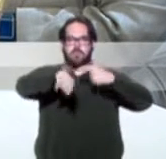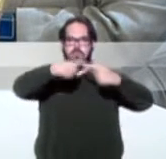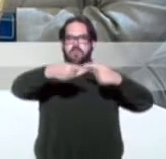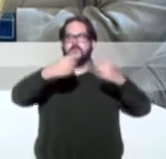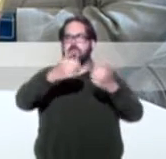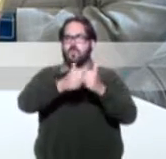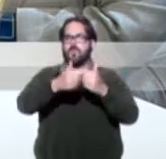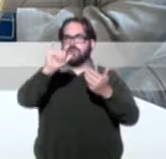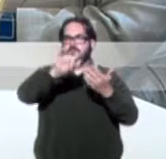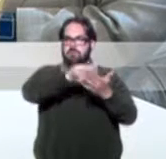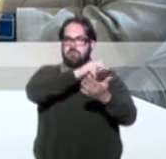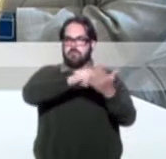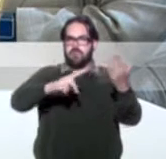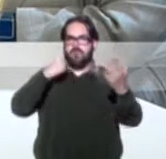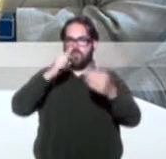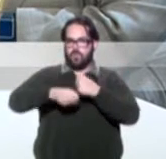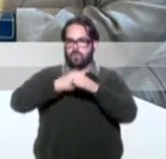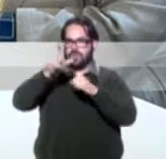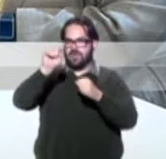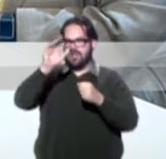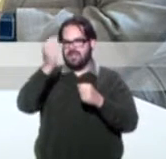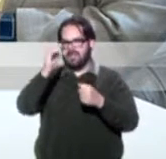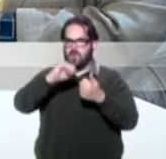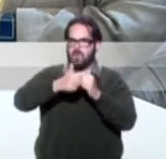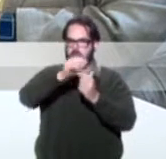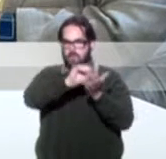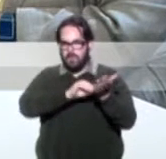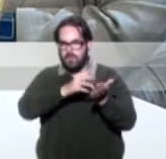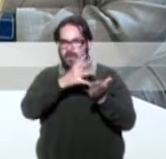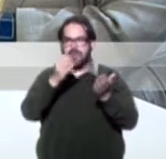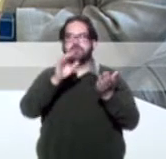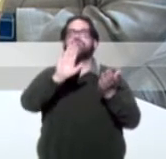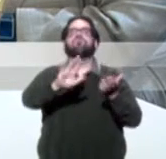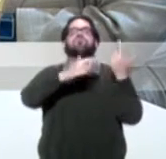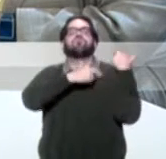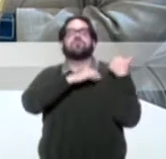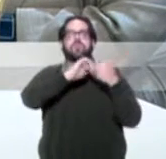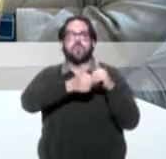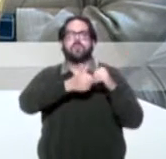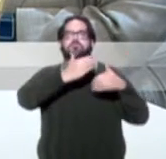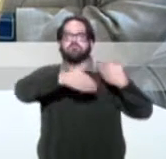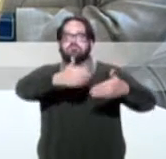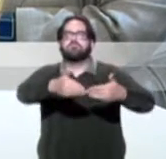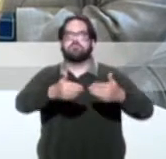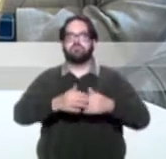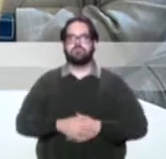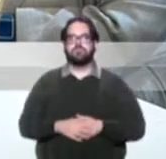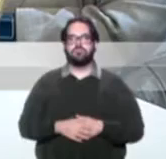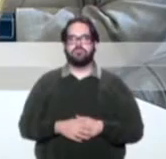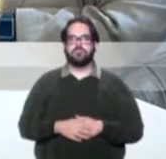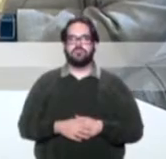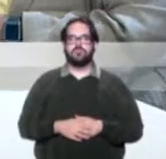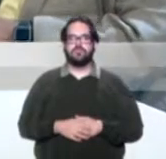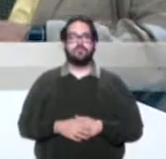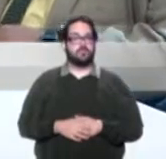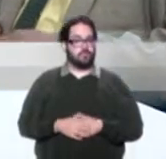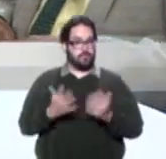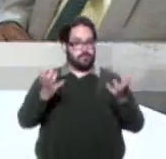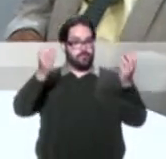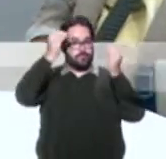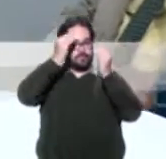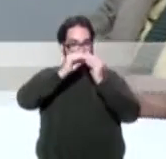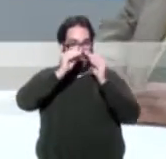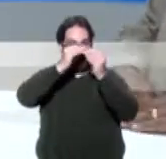contribución sobre ingresos correspondiente al año 2015 y su responsabilidad contributiva. Muchas gracias. Un placer. Para ver estas y otras